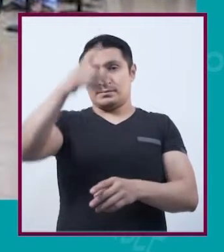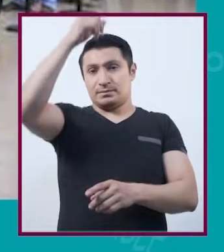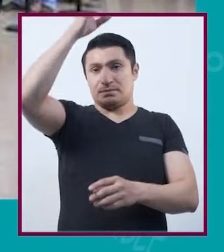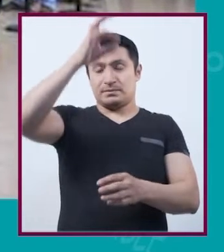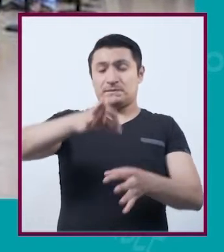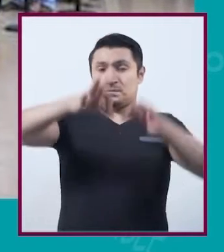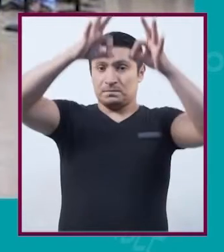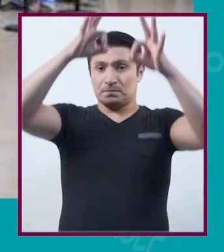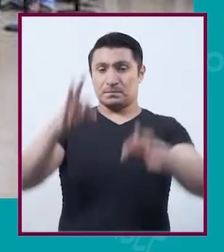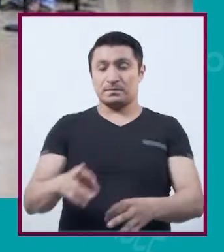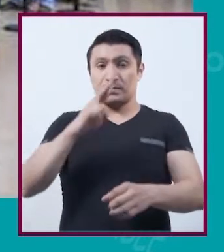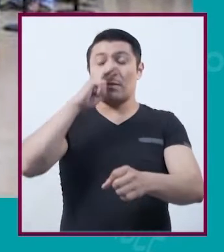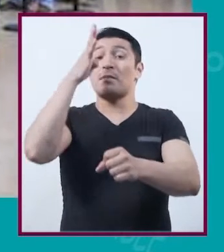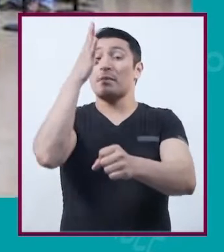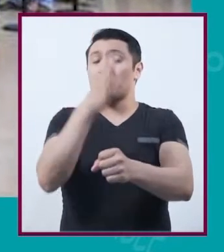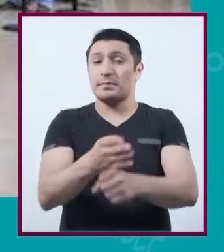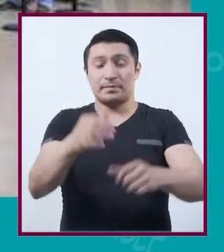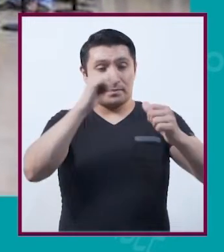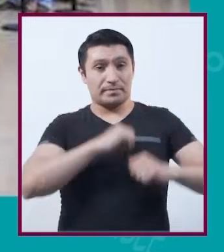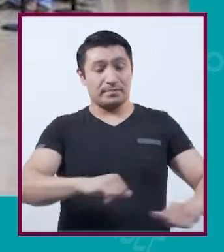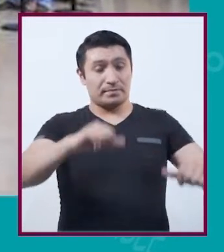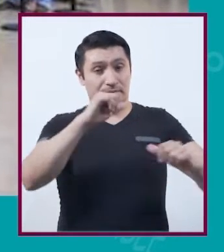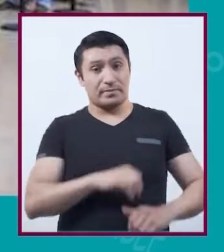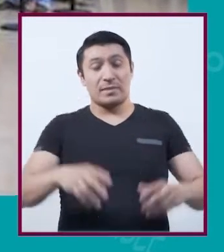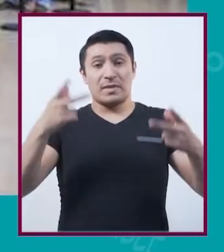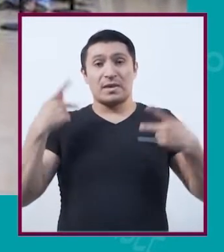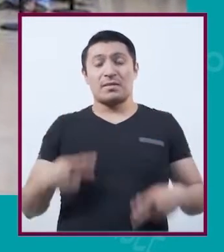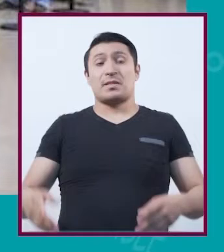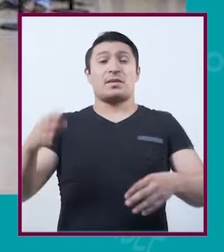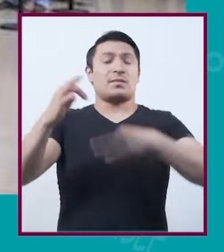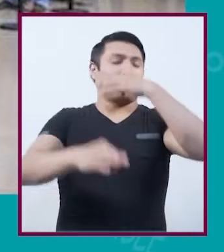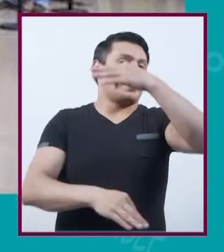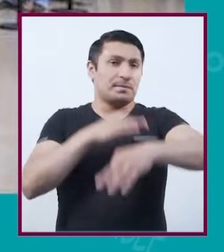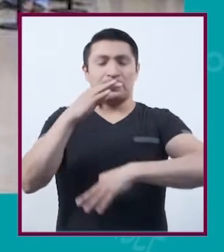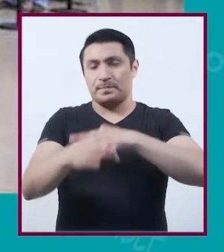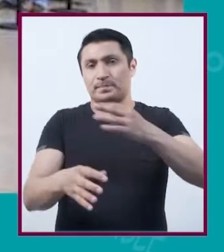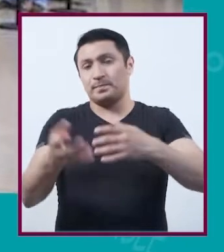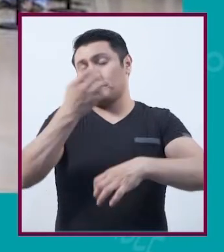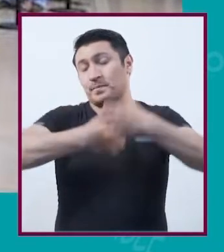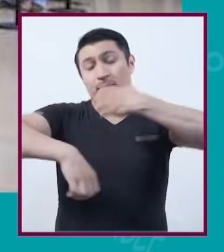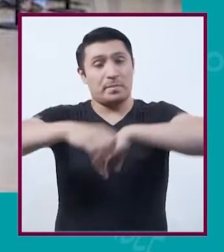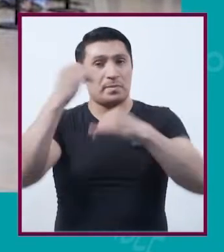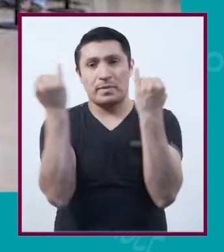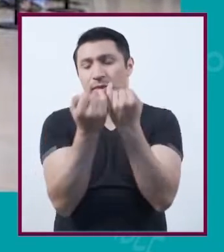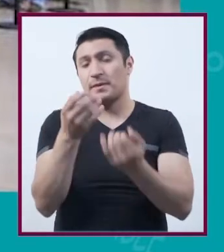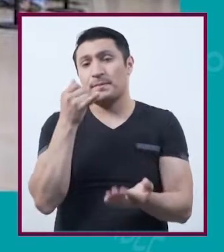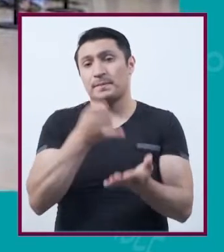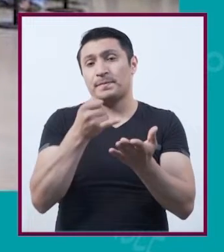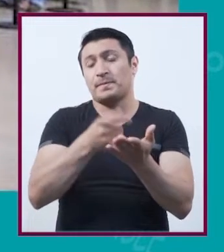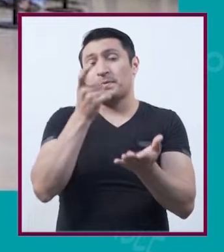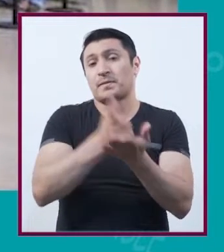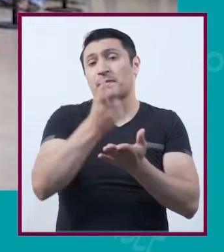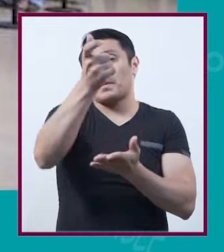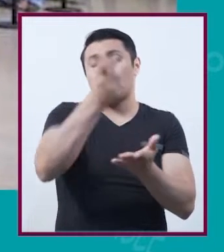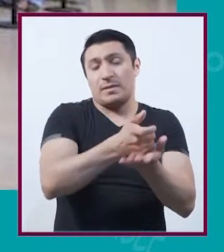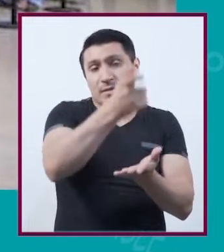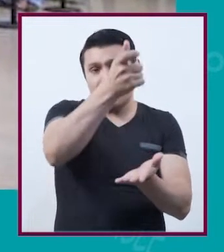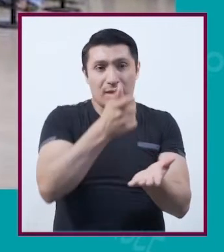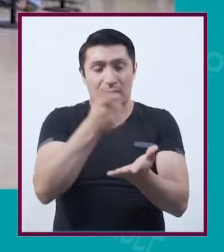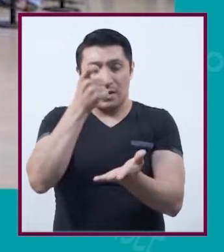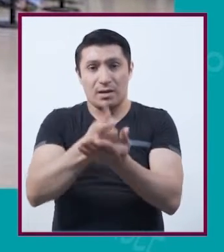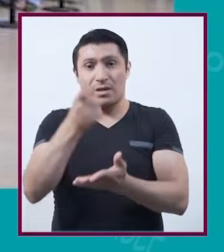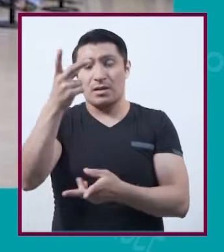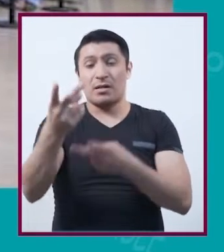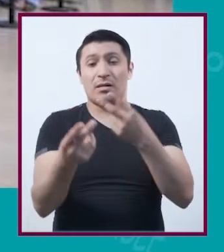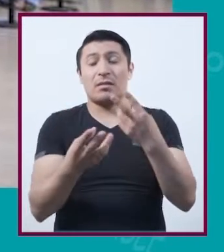como SAT, que es como su columna vertebral. La tarea del SAT es que las personas físicas y morales contribuyan de